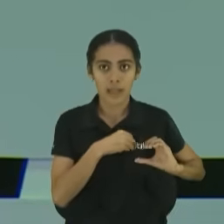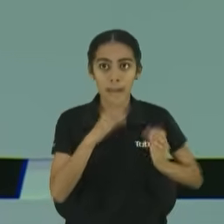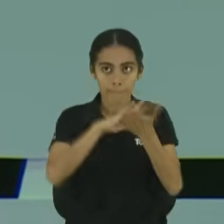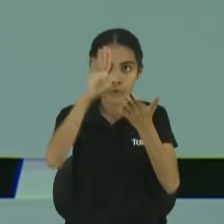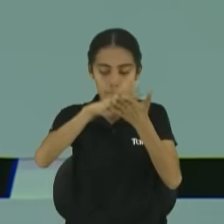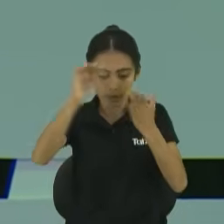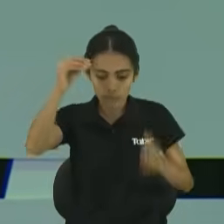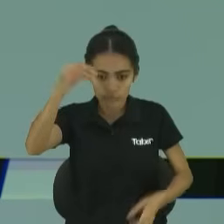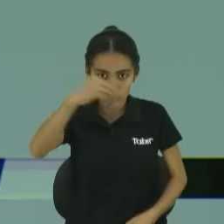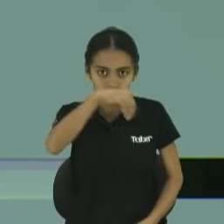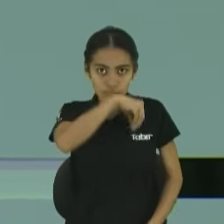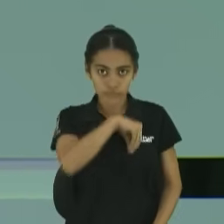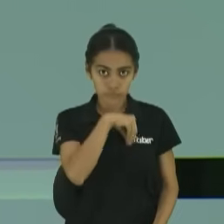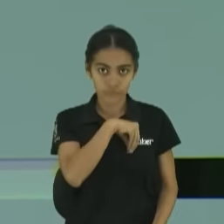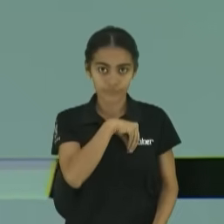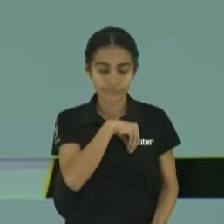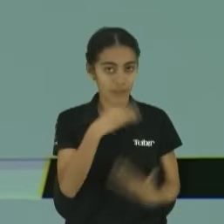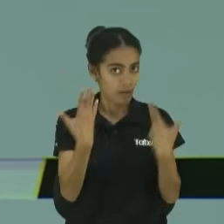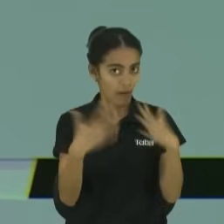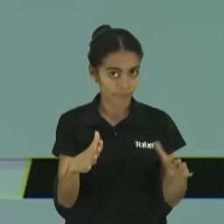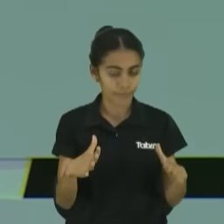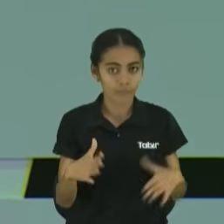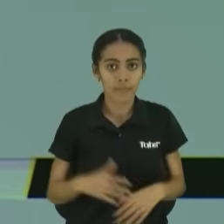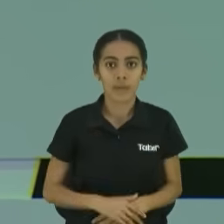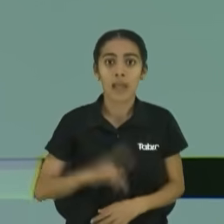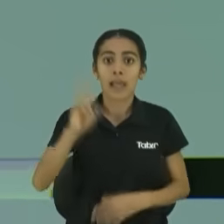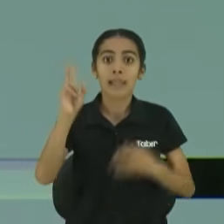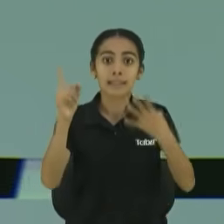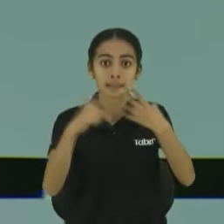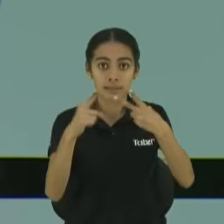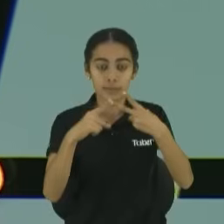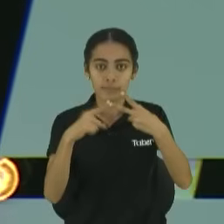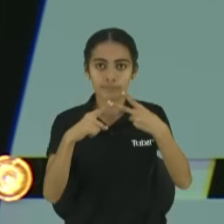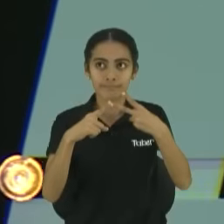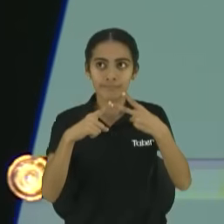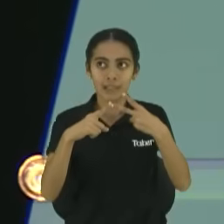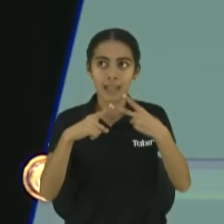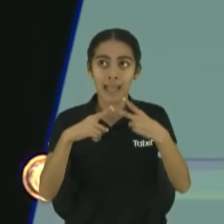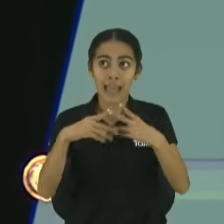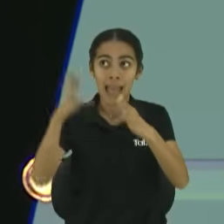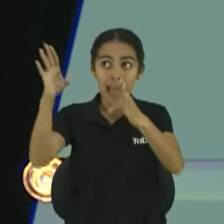el primer paso. Y el segundo paso, que aprenda a escuchar su voz.